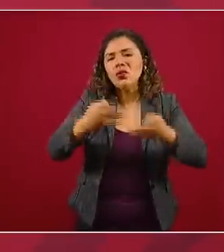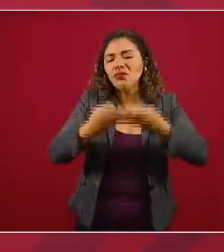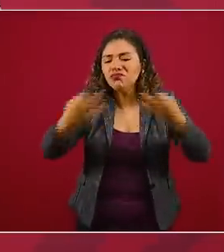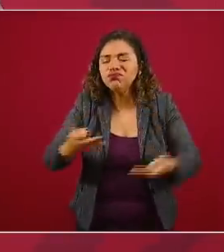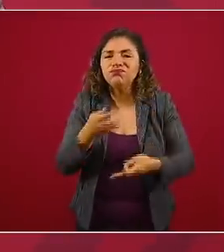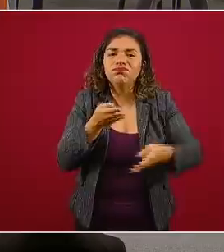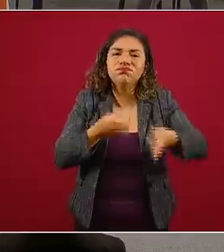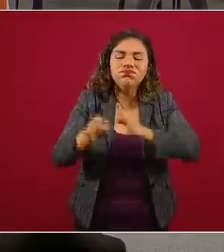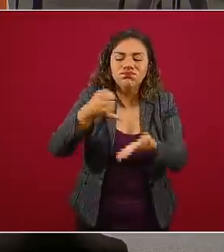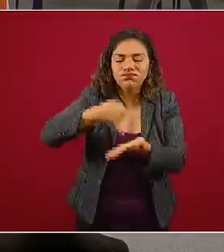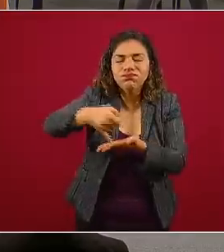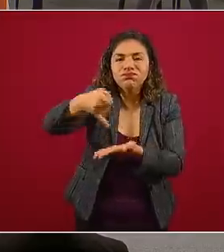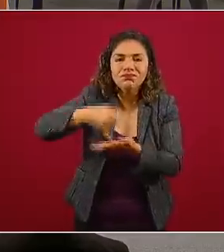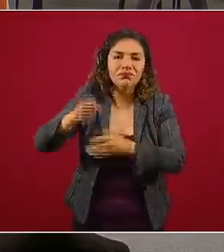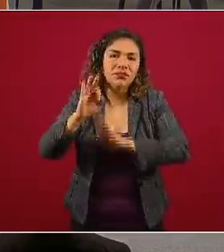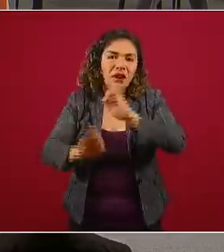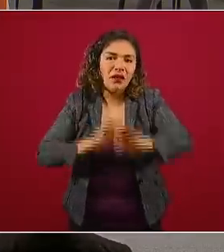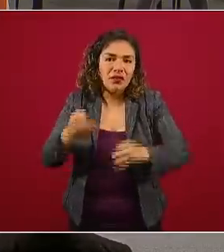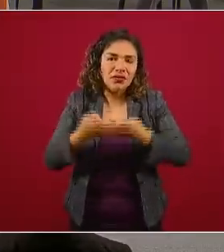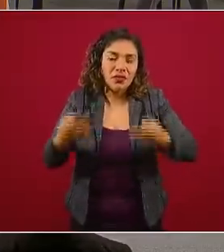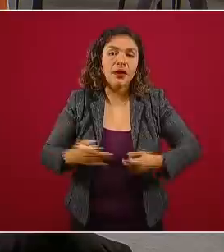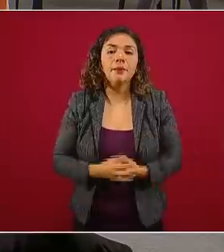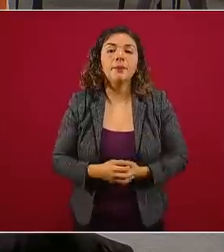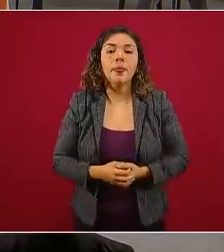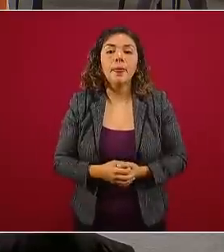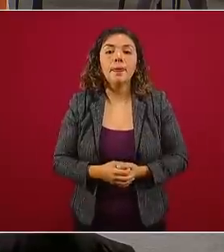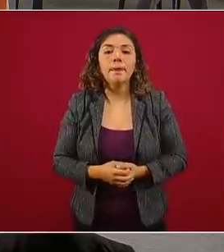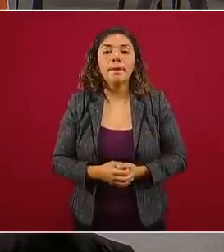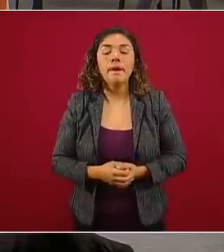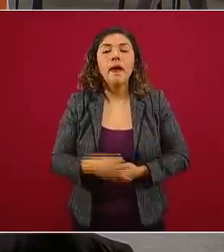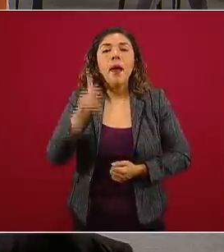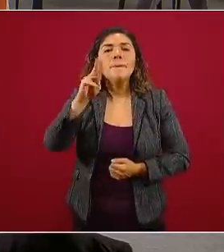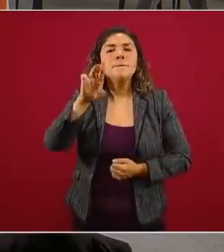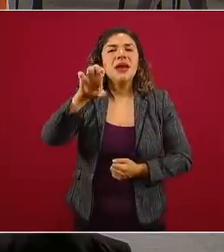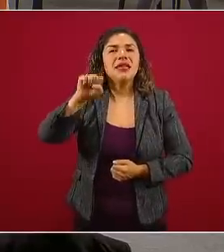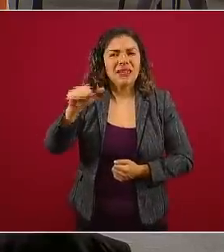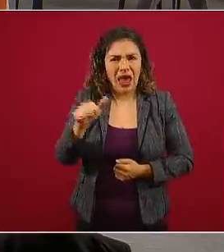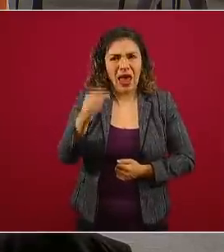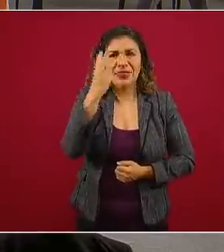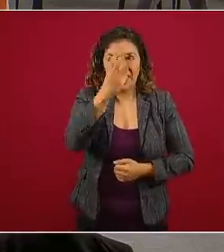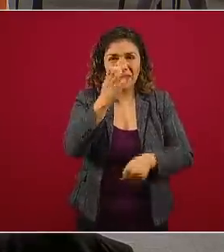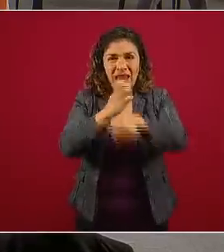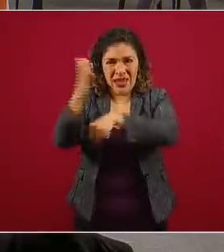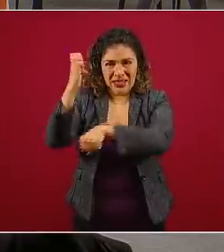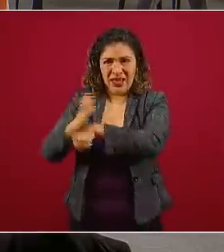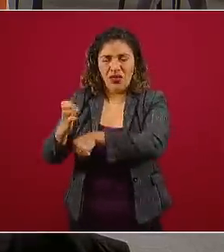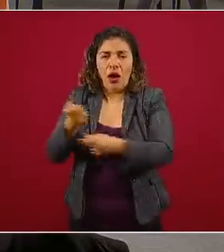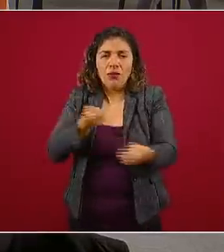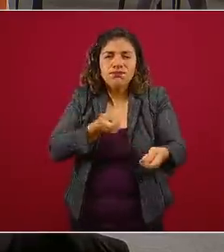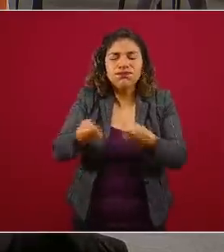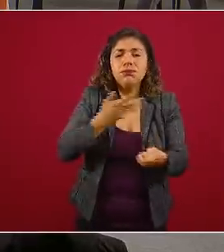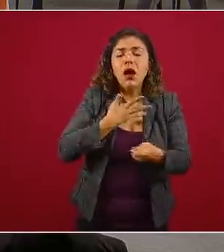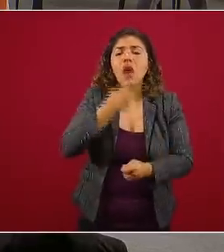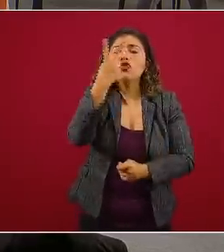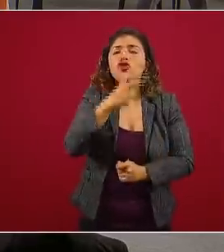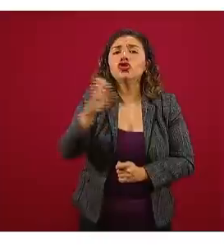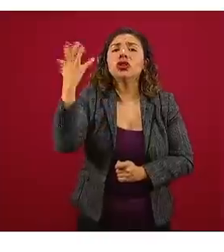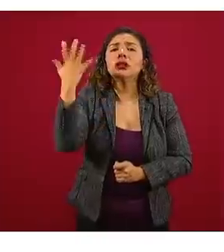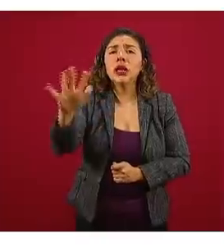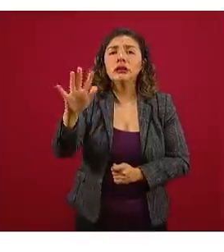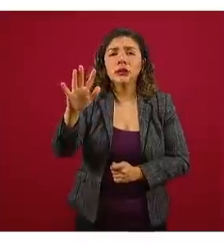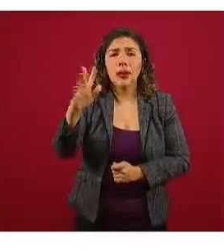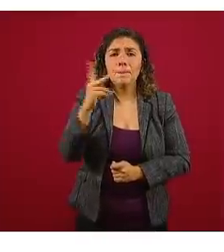la siguiente por favor nuestras presas de esos tres estados con agua administra 200 y expresas en el